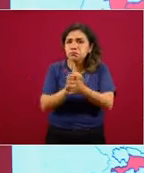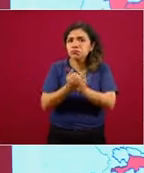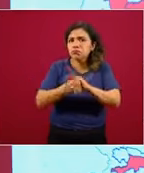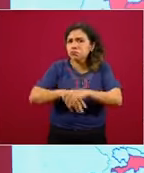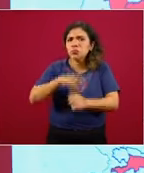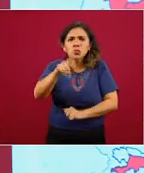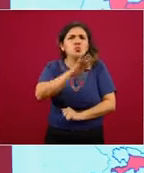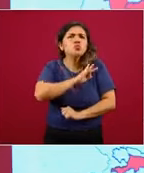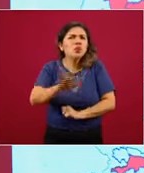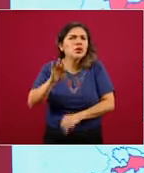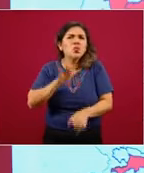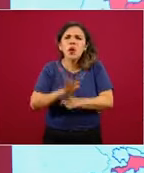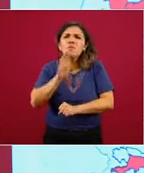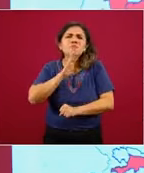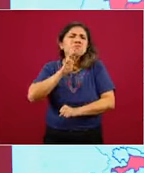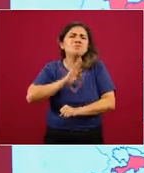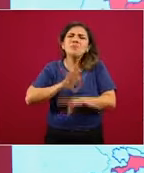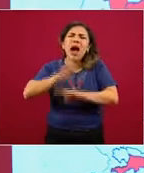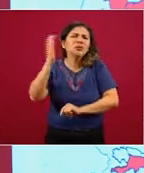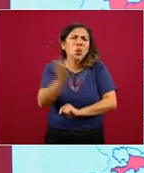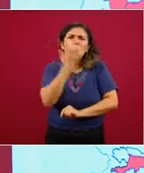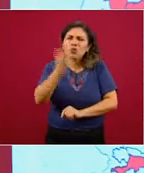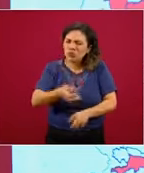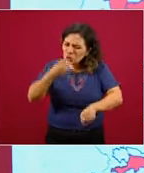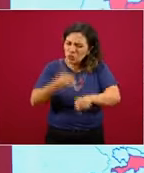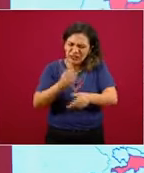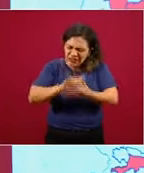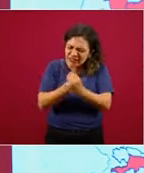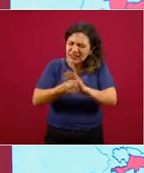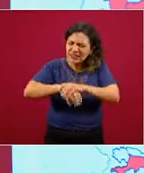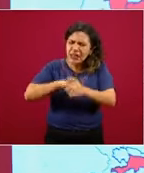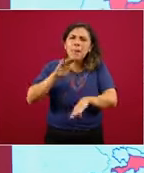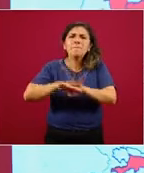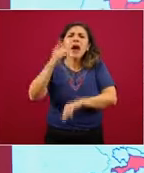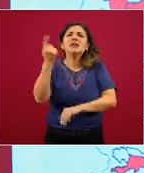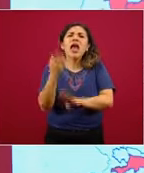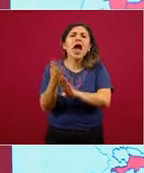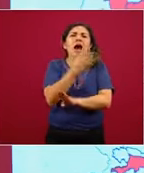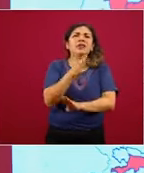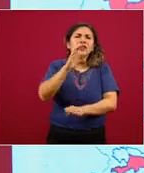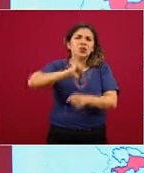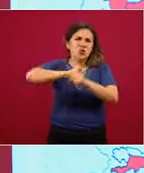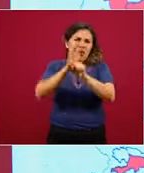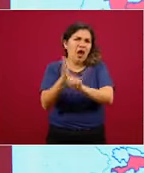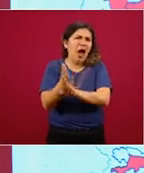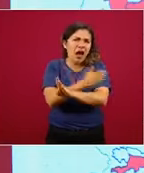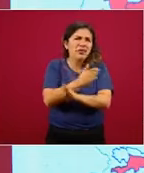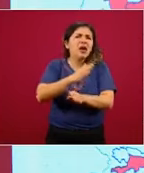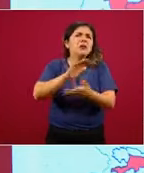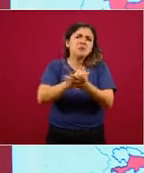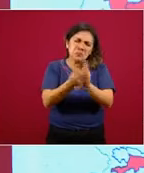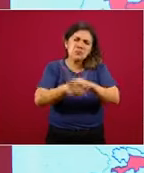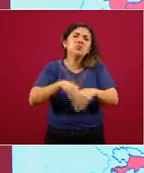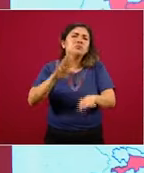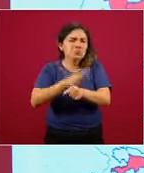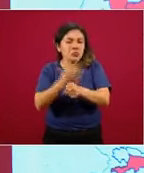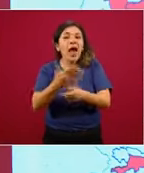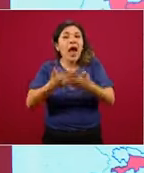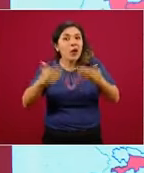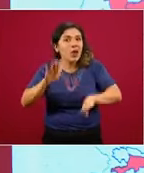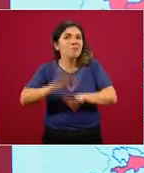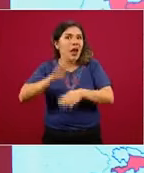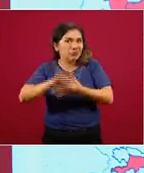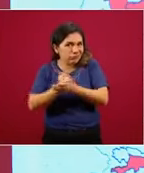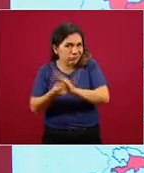más frecuente que lo que se acostumbraba a hacer antes de COVID-19 y ahora con mayor razón,